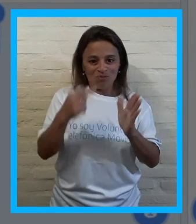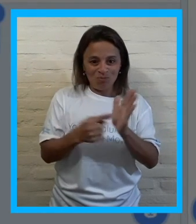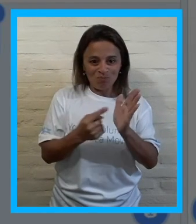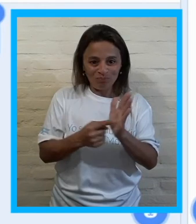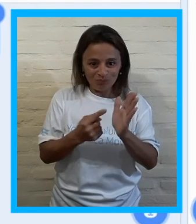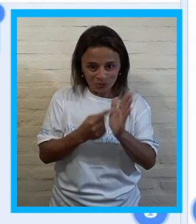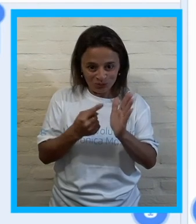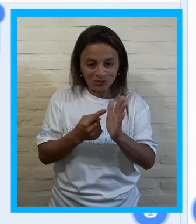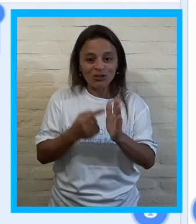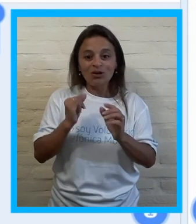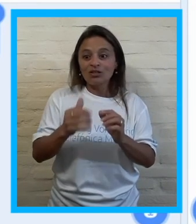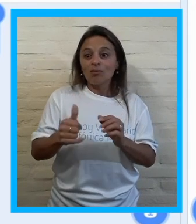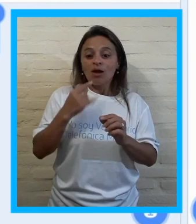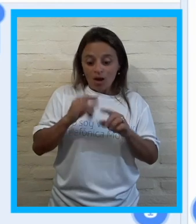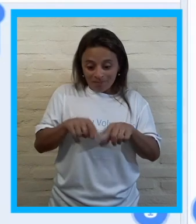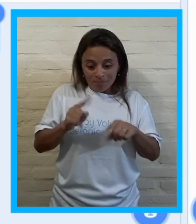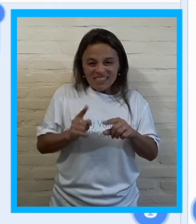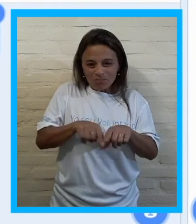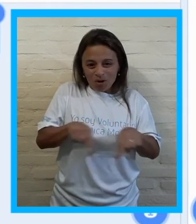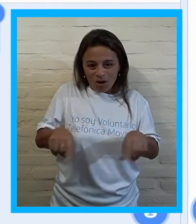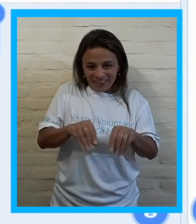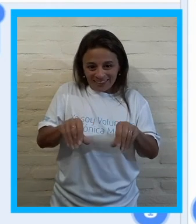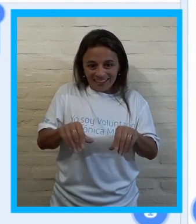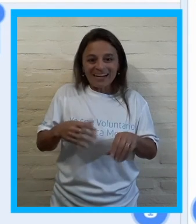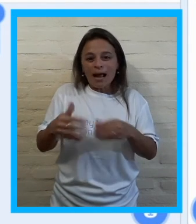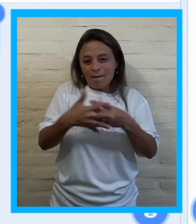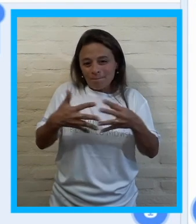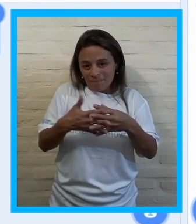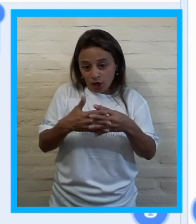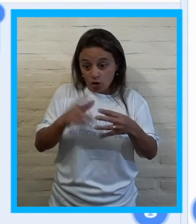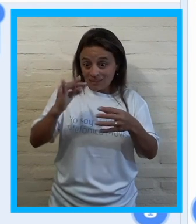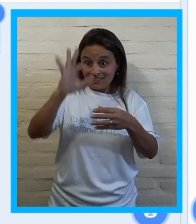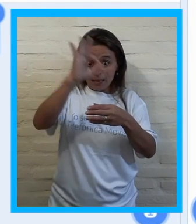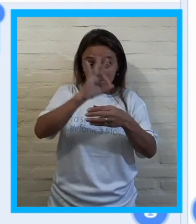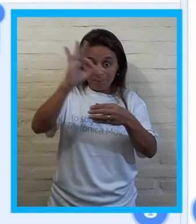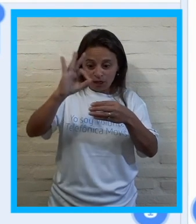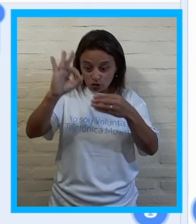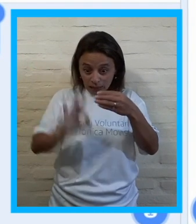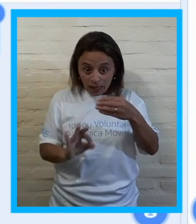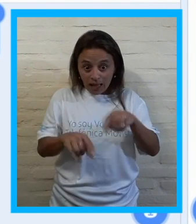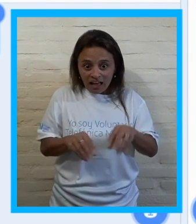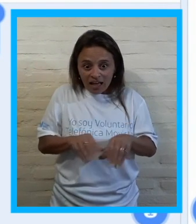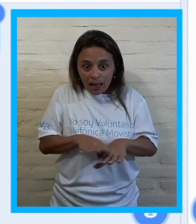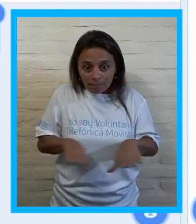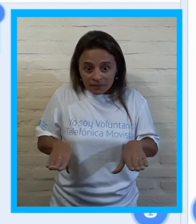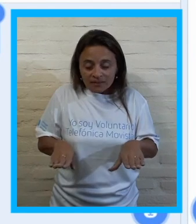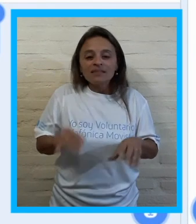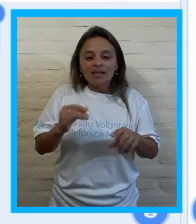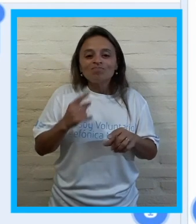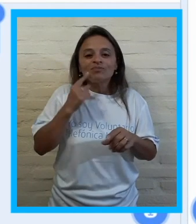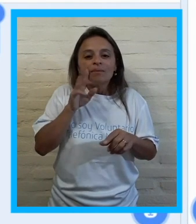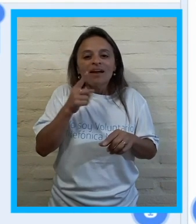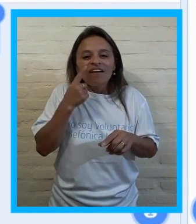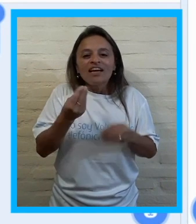escenario tenga este fondo de color marrón. Si la pelota toca este color marrón, y para eso voy a usar el cuentagotas